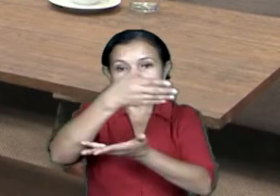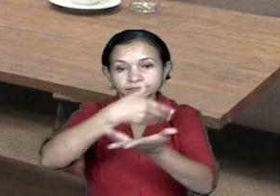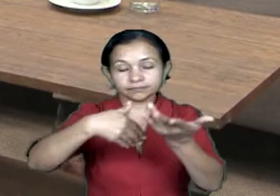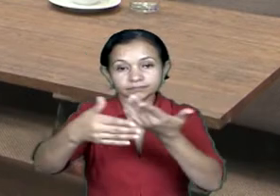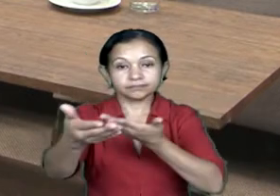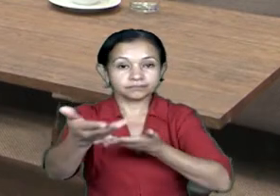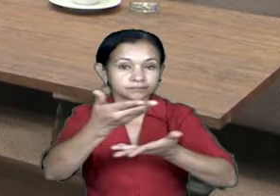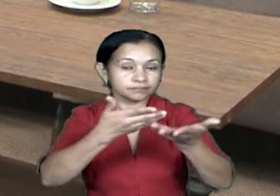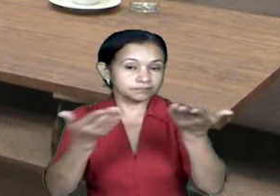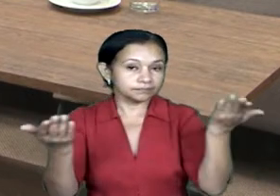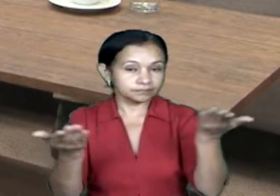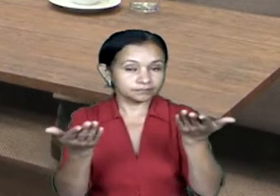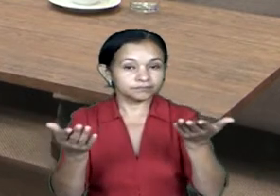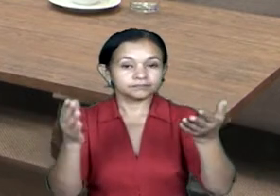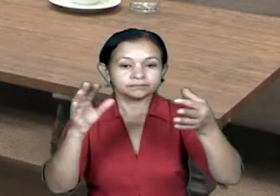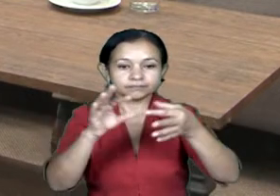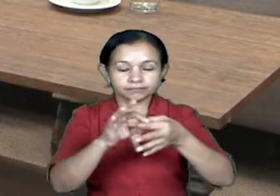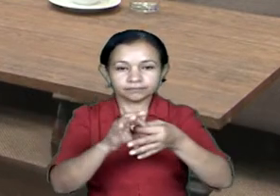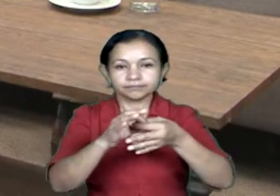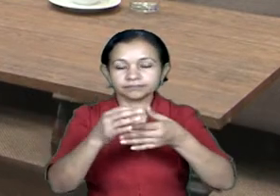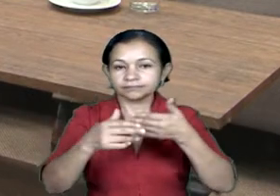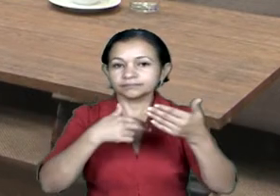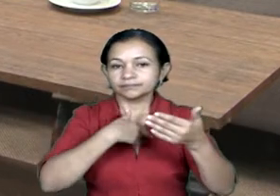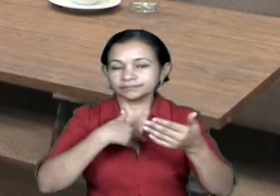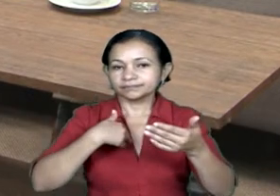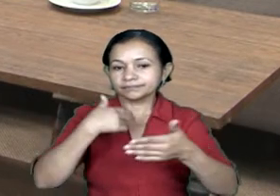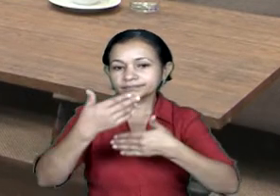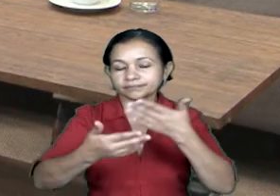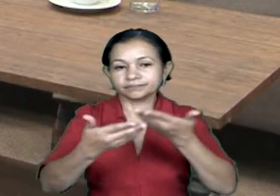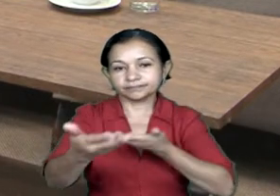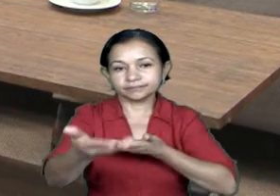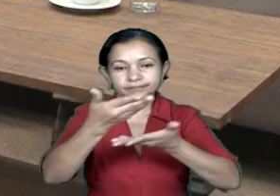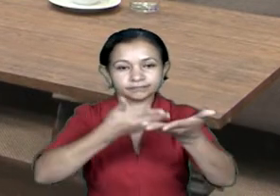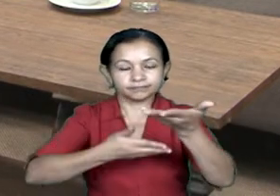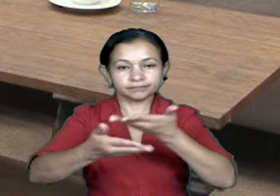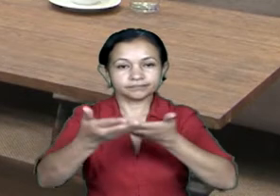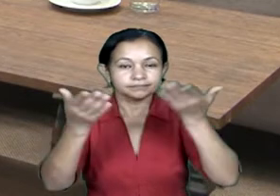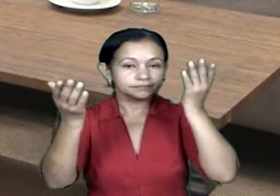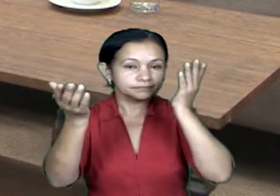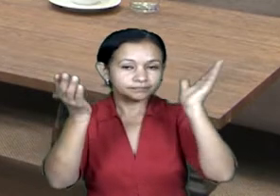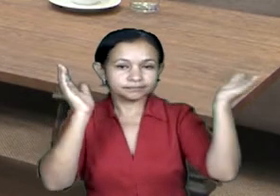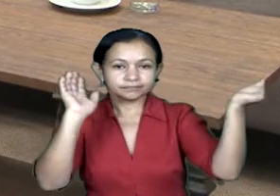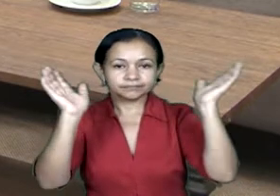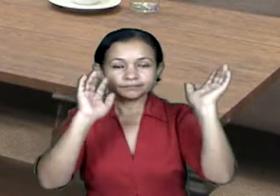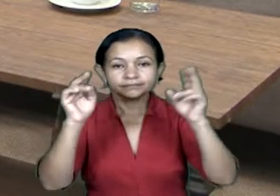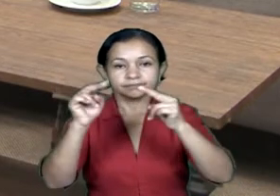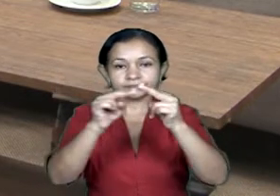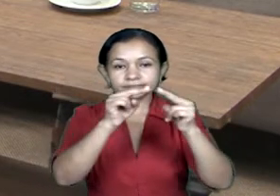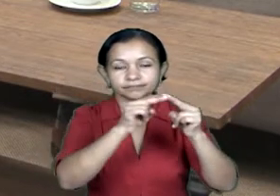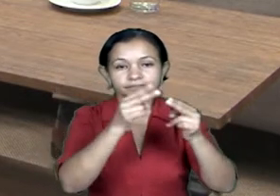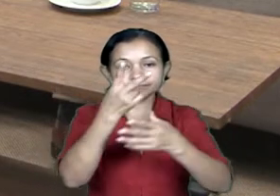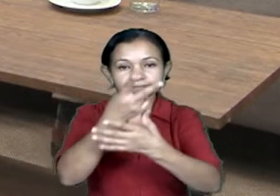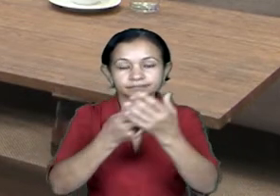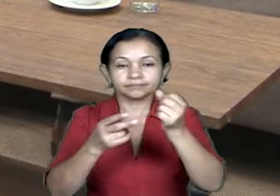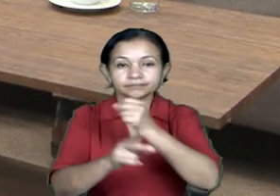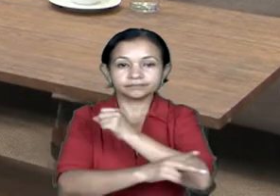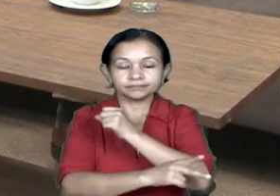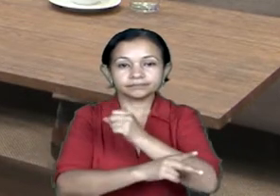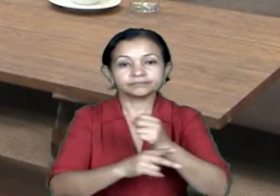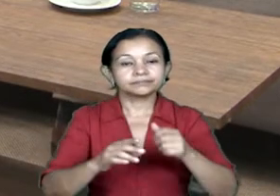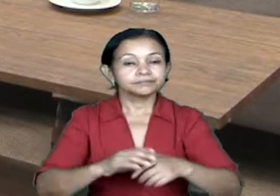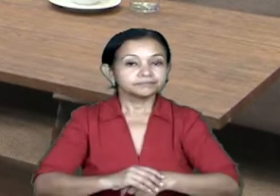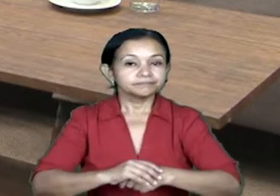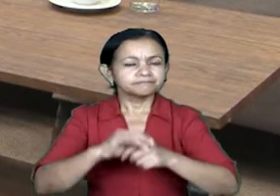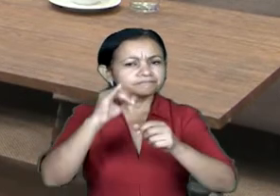que es también parte del proceso que se da en el intercambio comercial y en la relación bilateral de las dos naciones. Sí, Taiwán